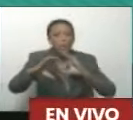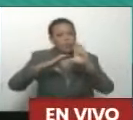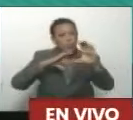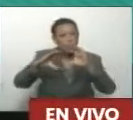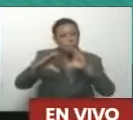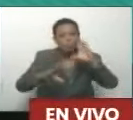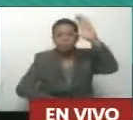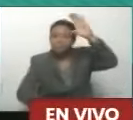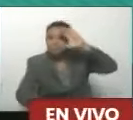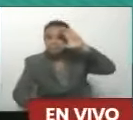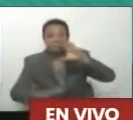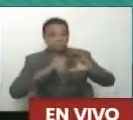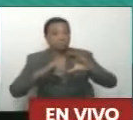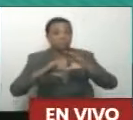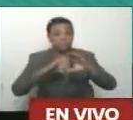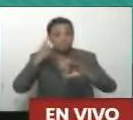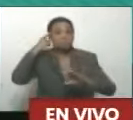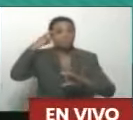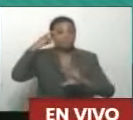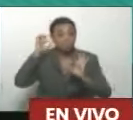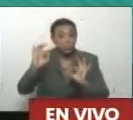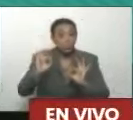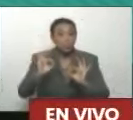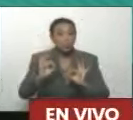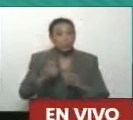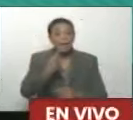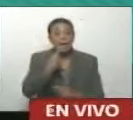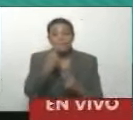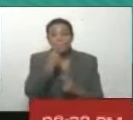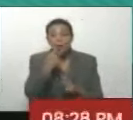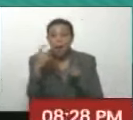una lógica de la filosofía de la liberación.